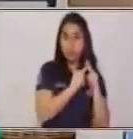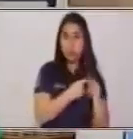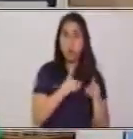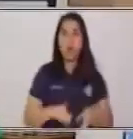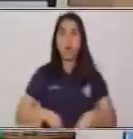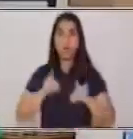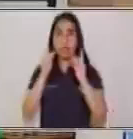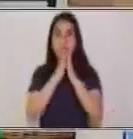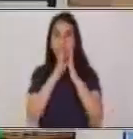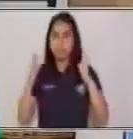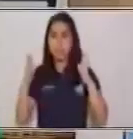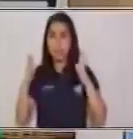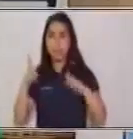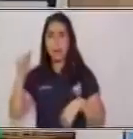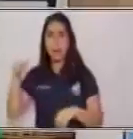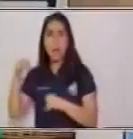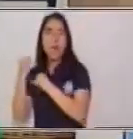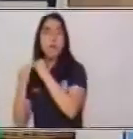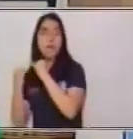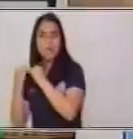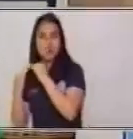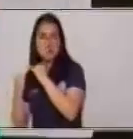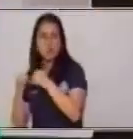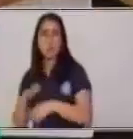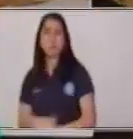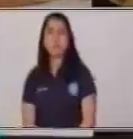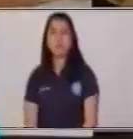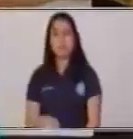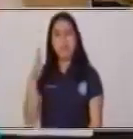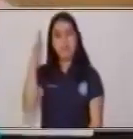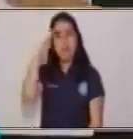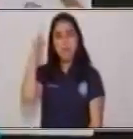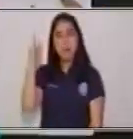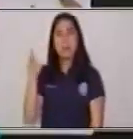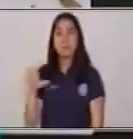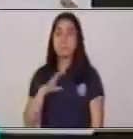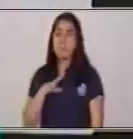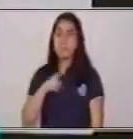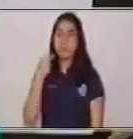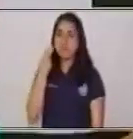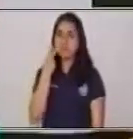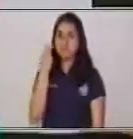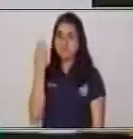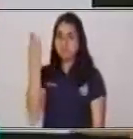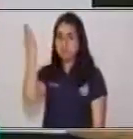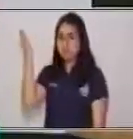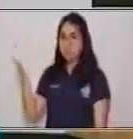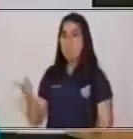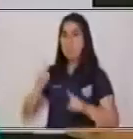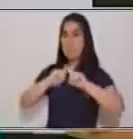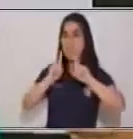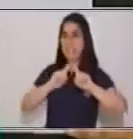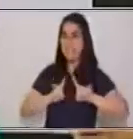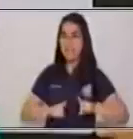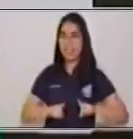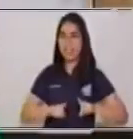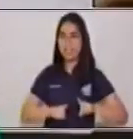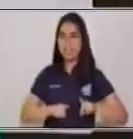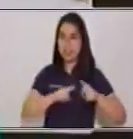introducción podemos encontrar de cita, síntesis, anécdota, definición e